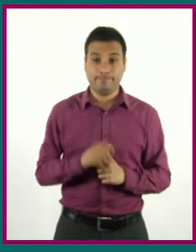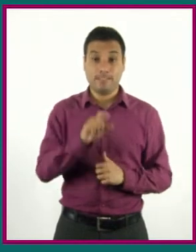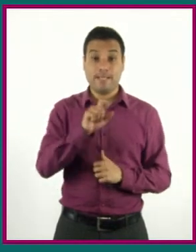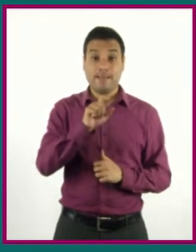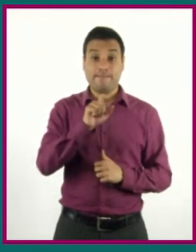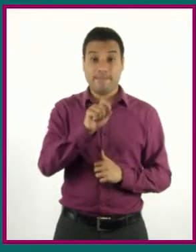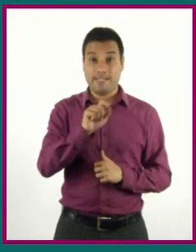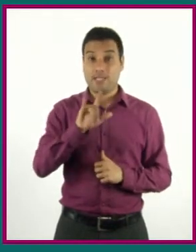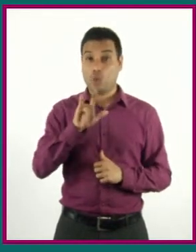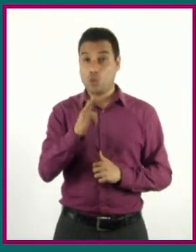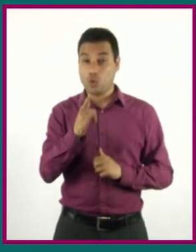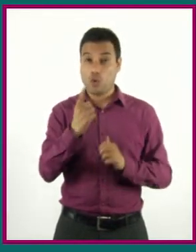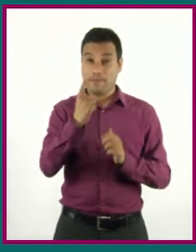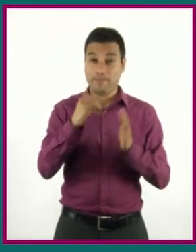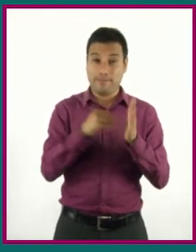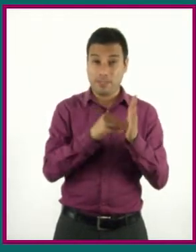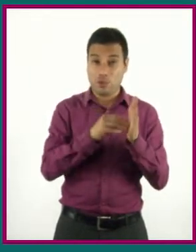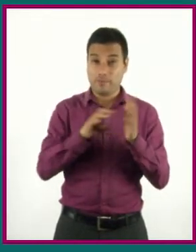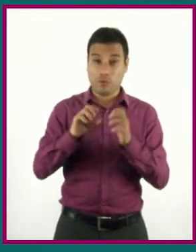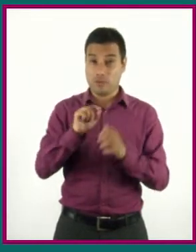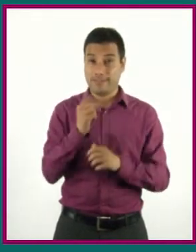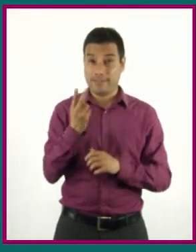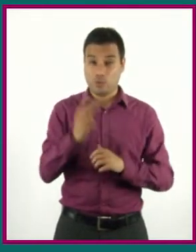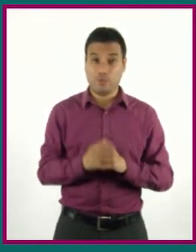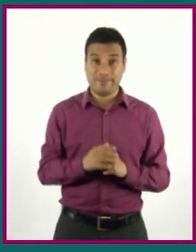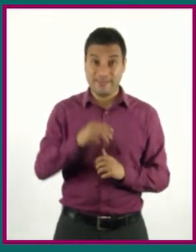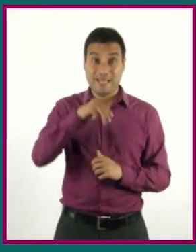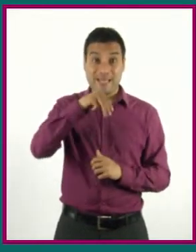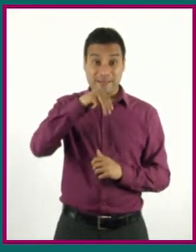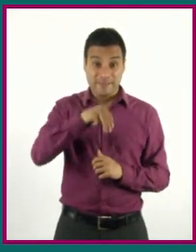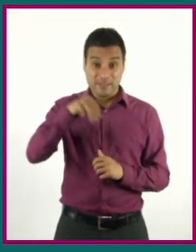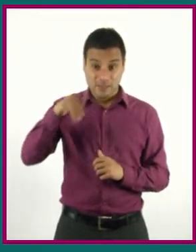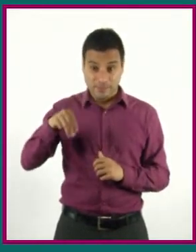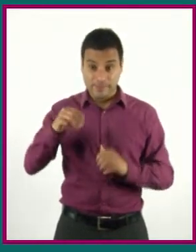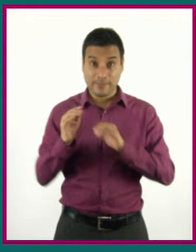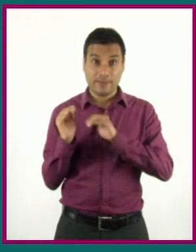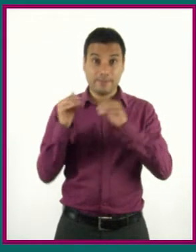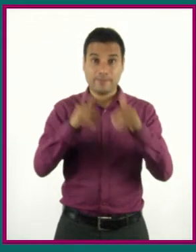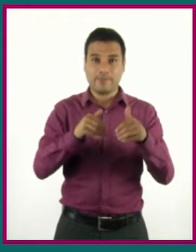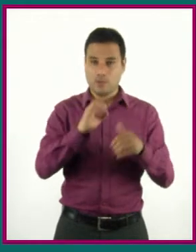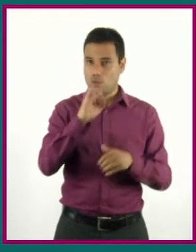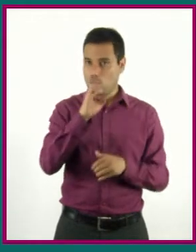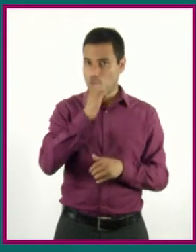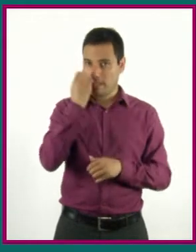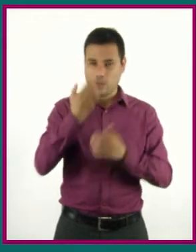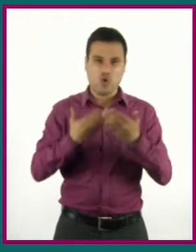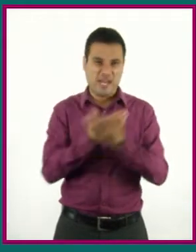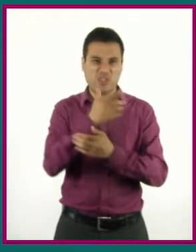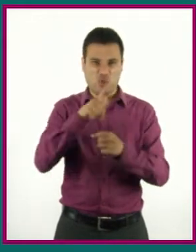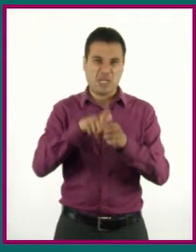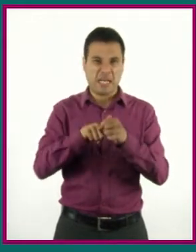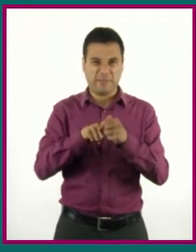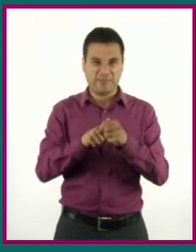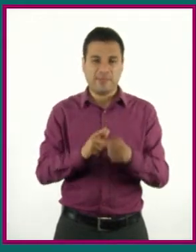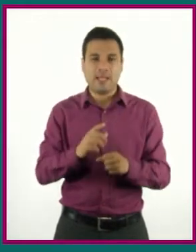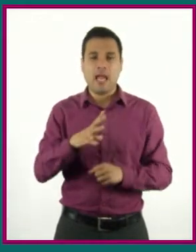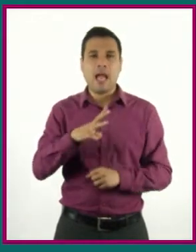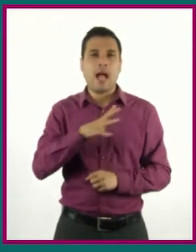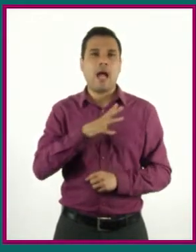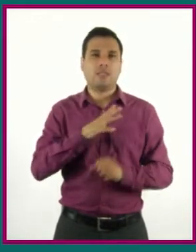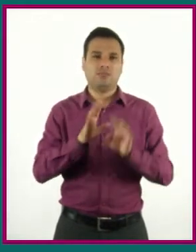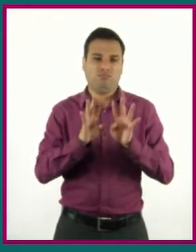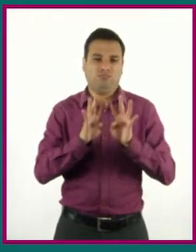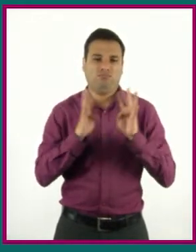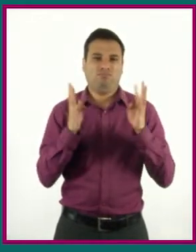de julio de 1972, el doctor Moshinsky ingresó al Colegio Nacional, institución que reúne a